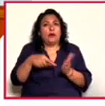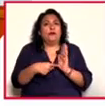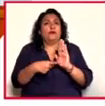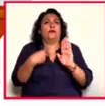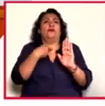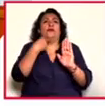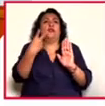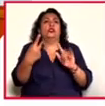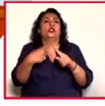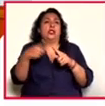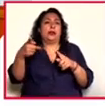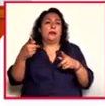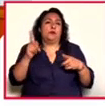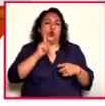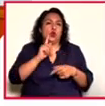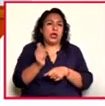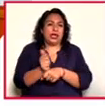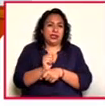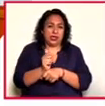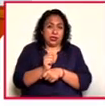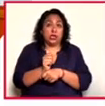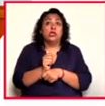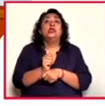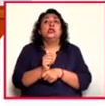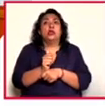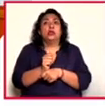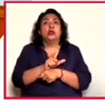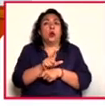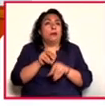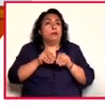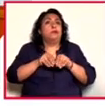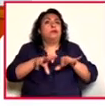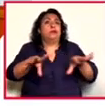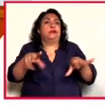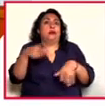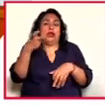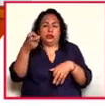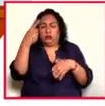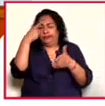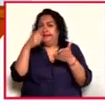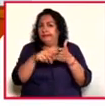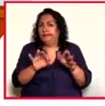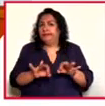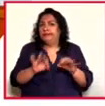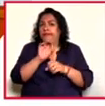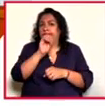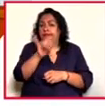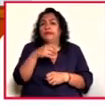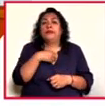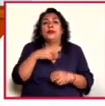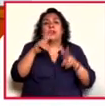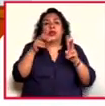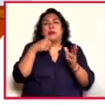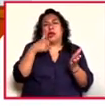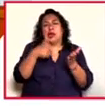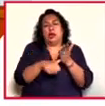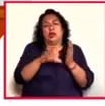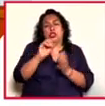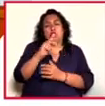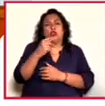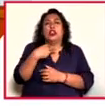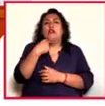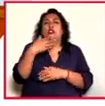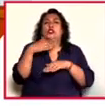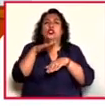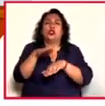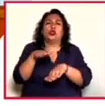las actrices y resuenan. Creo que es algo importante. Cartas a Otelo, voces sobre la violencia a lo